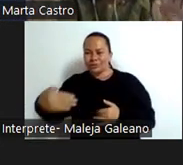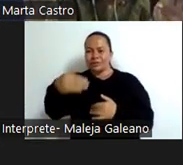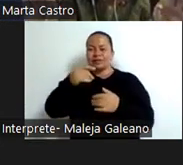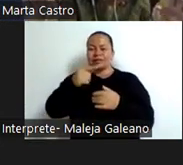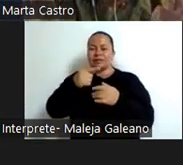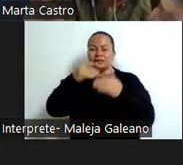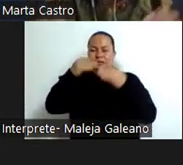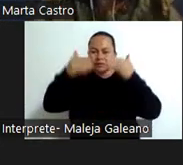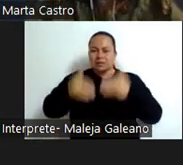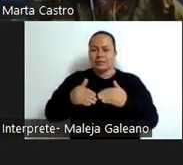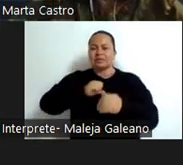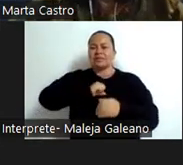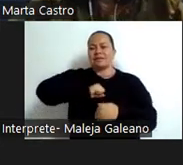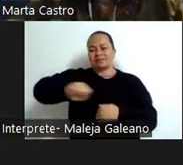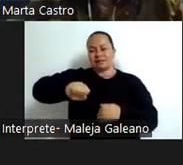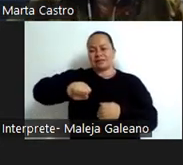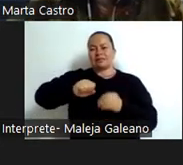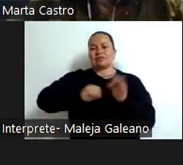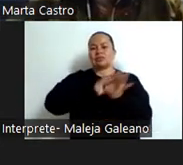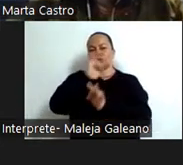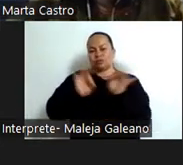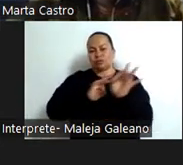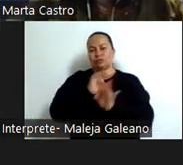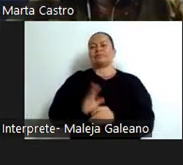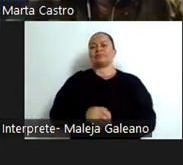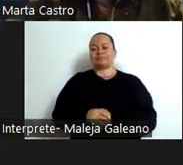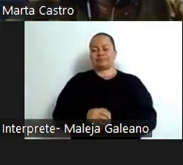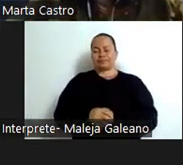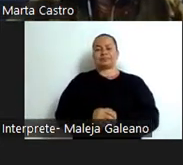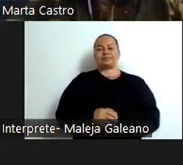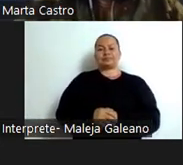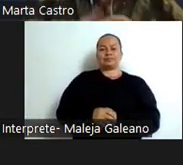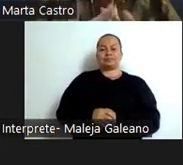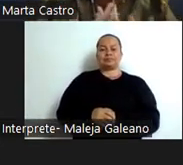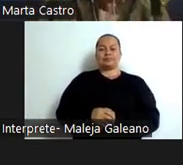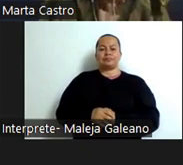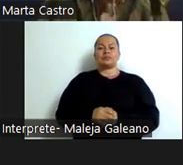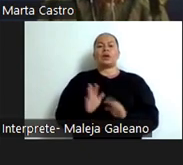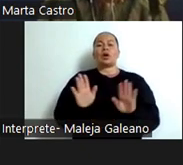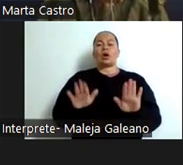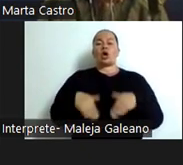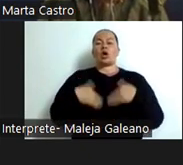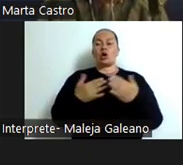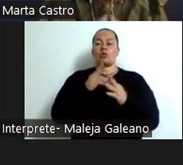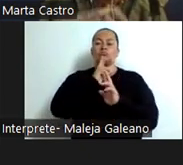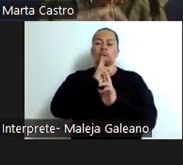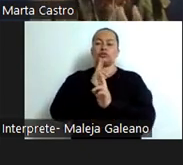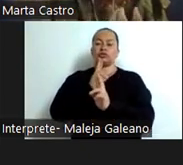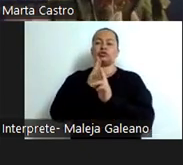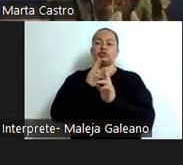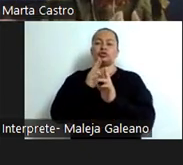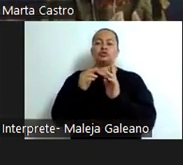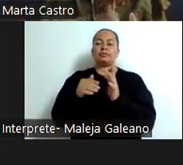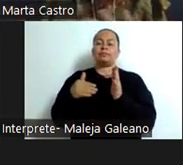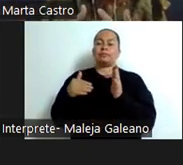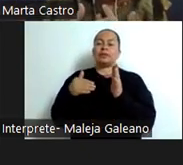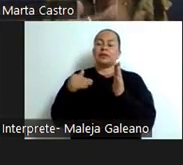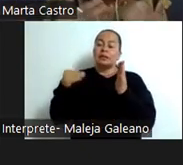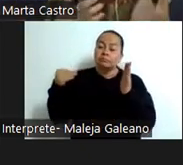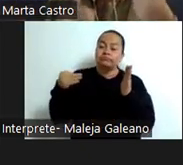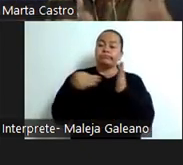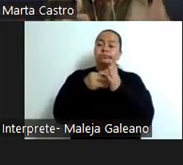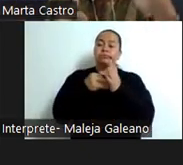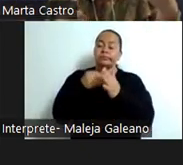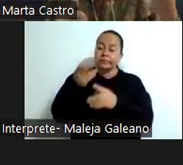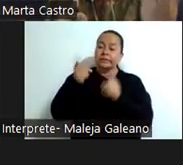al cuidado entonces eh cómo lo definen esta sentencia apela también a principios como